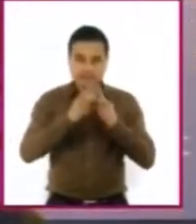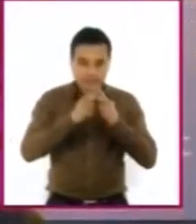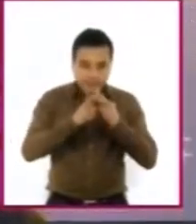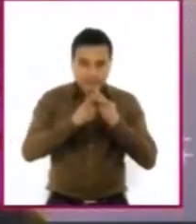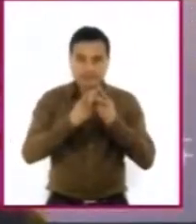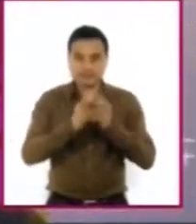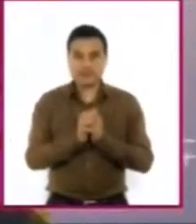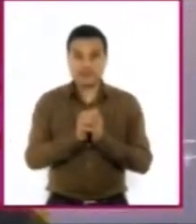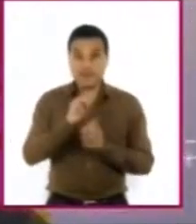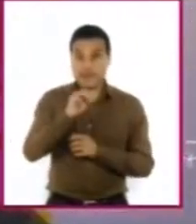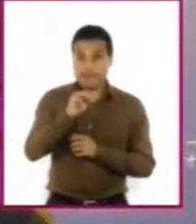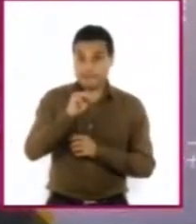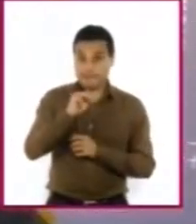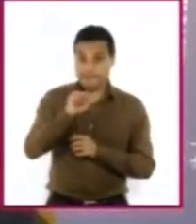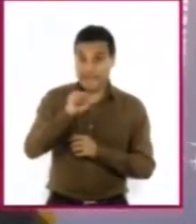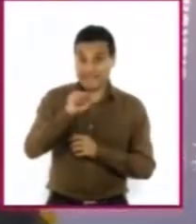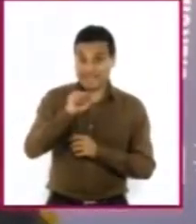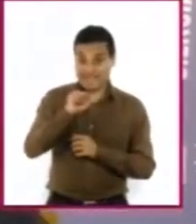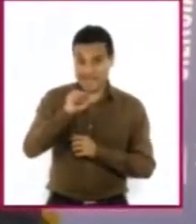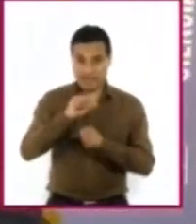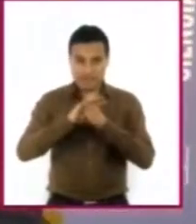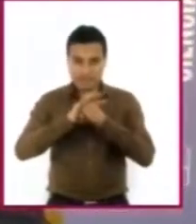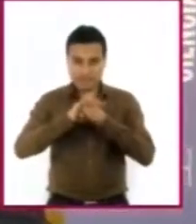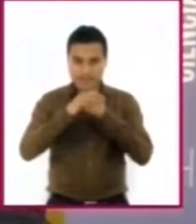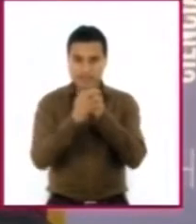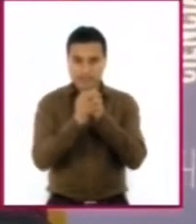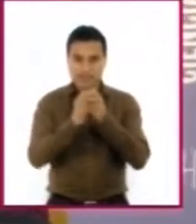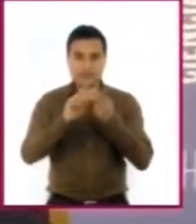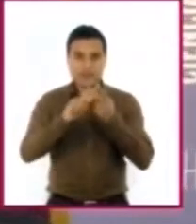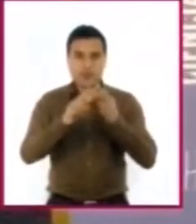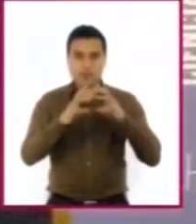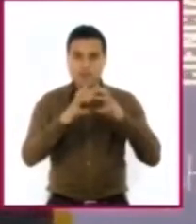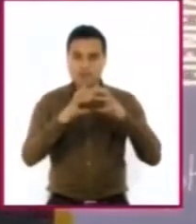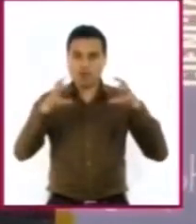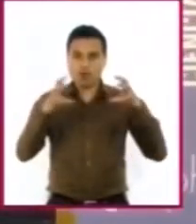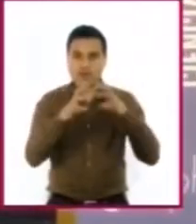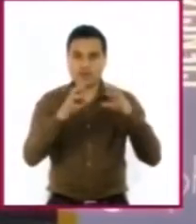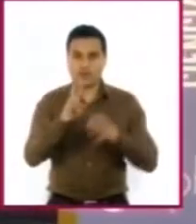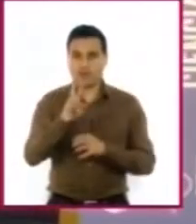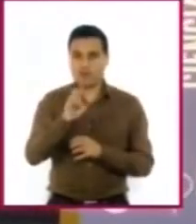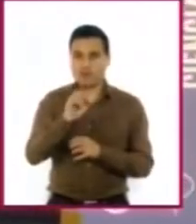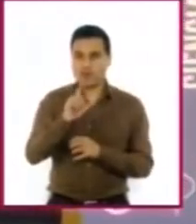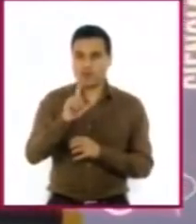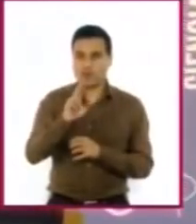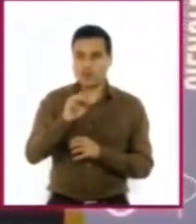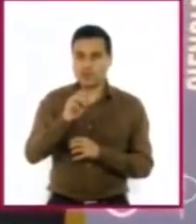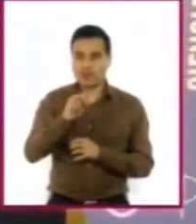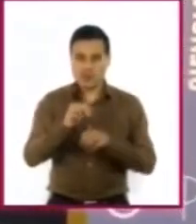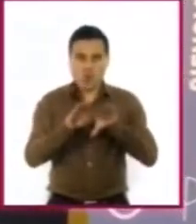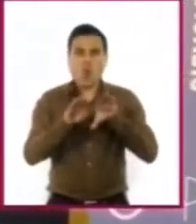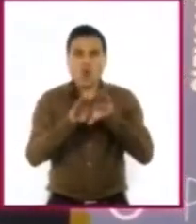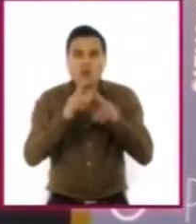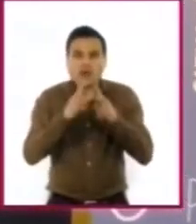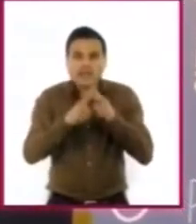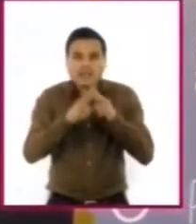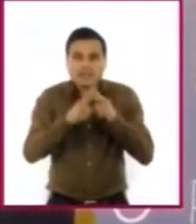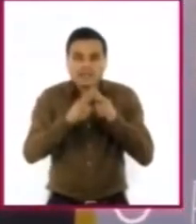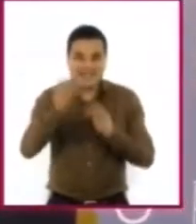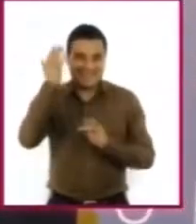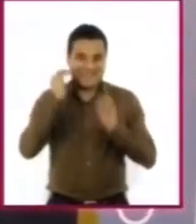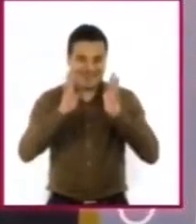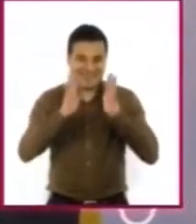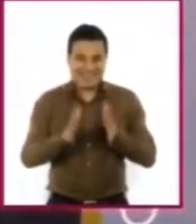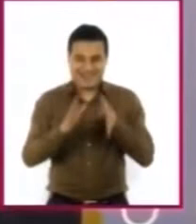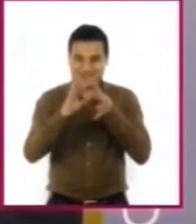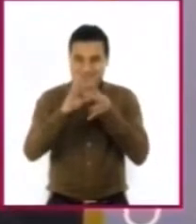masa y el volumen, que son propiedades extensivas identificadas en la sesión anterior. También reconocerán cuáles son